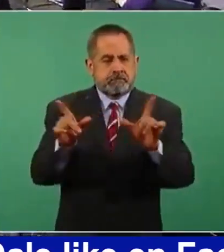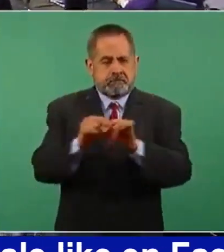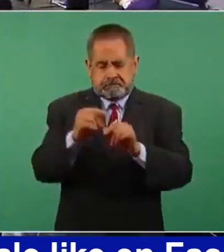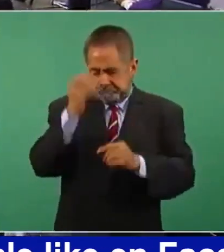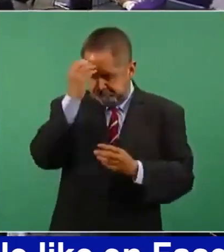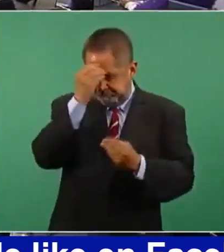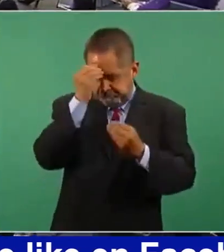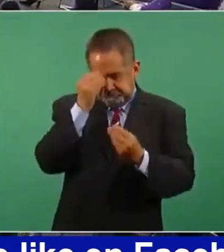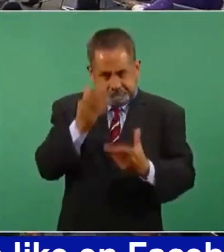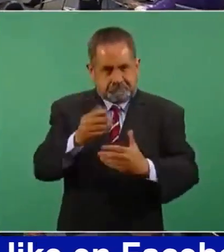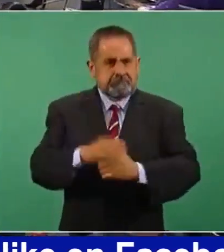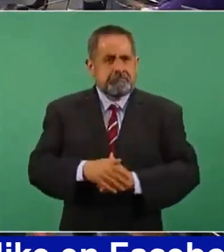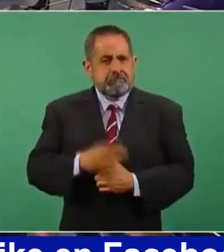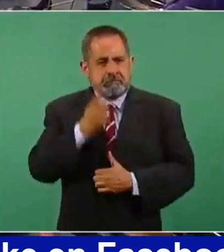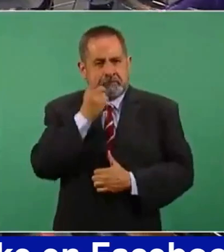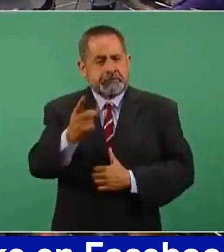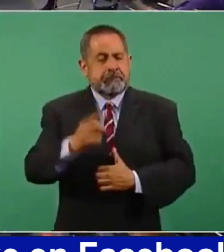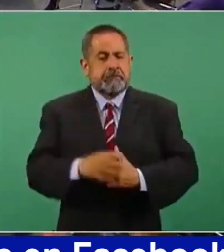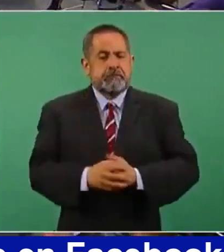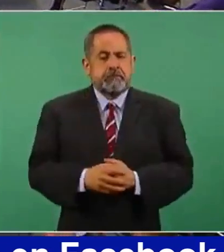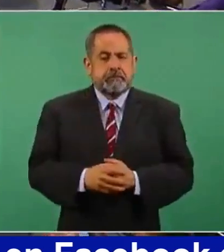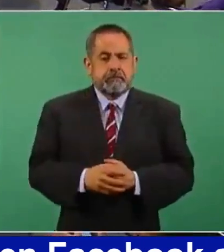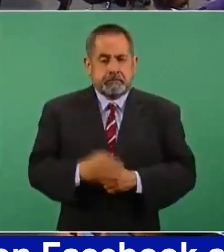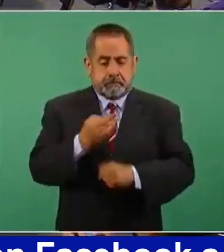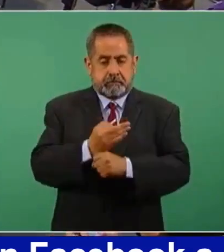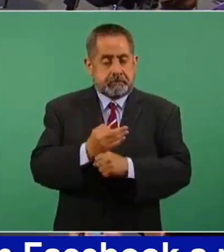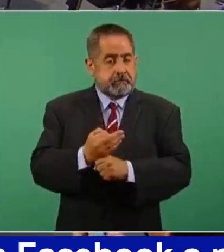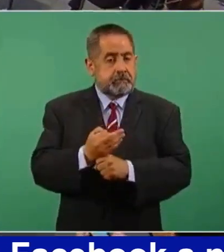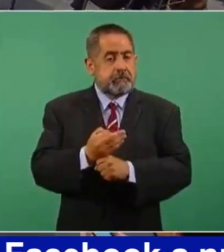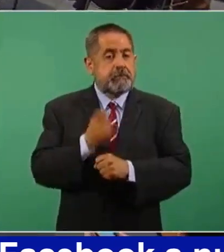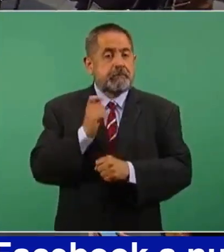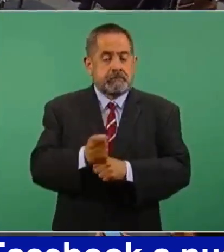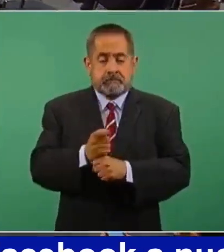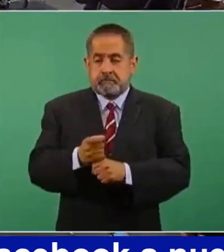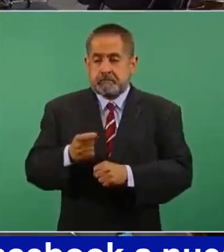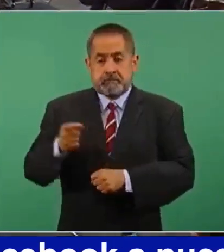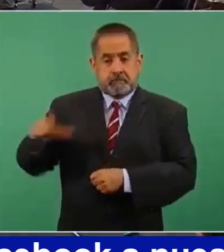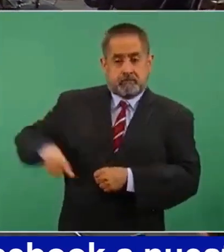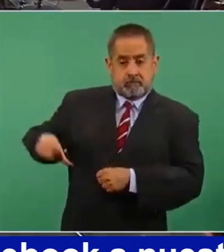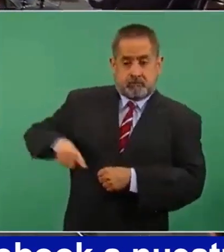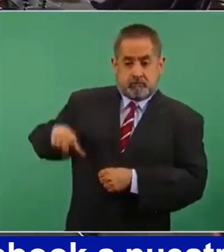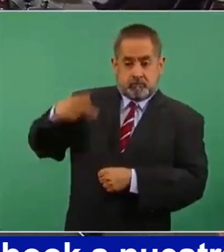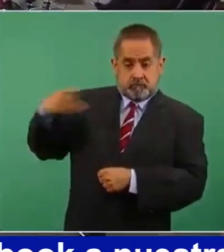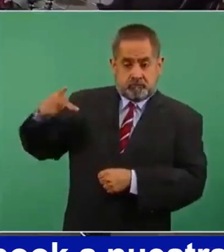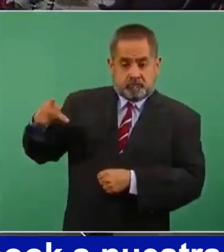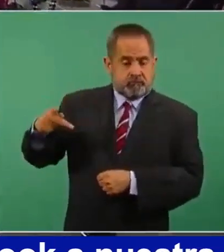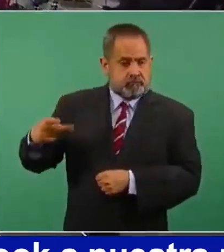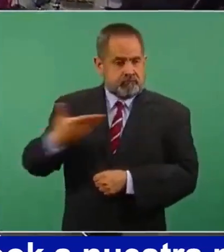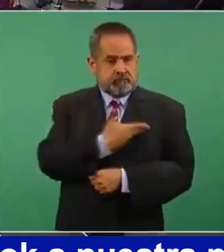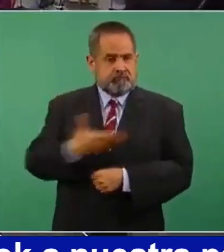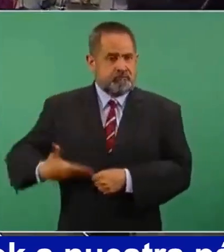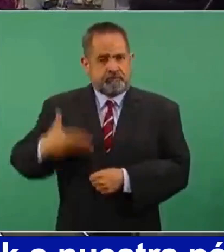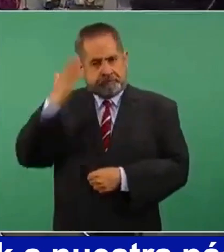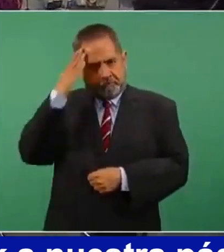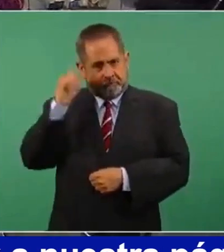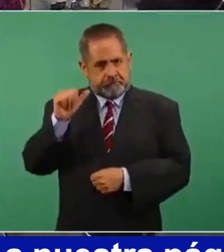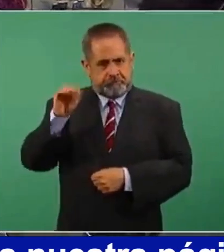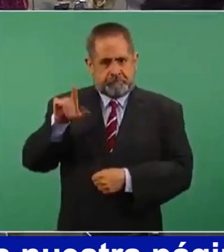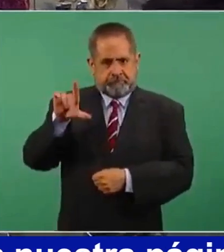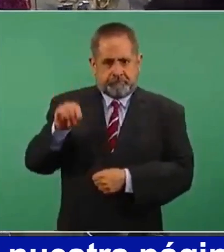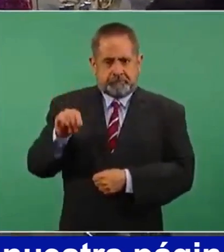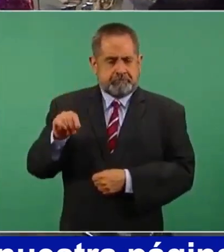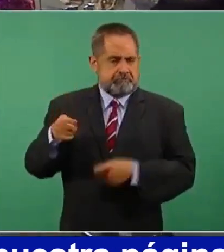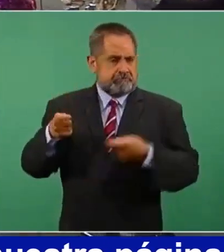reflexión, decir que a partir de esta administración, la administración que encabeza el presidente Andrés Manuel